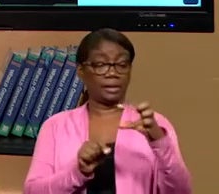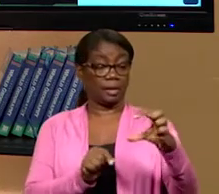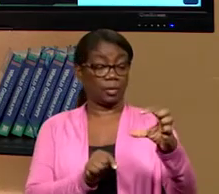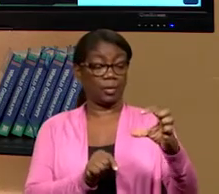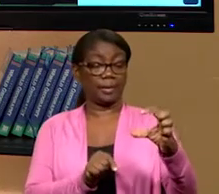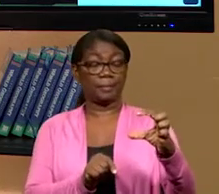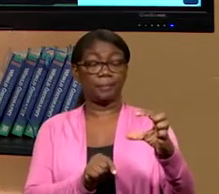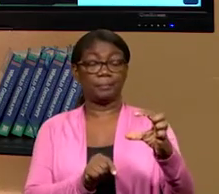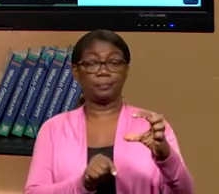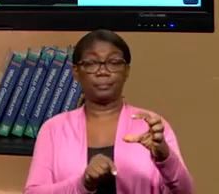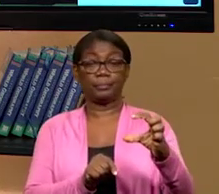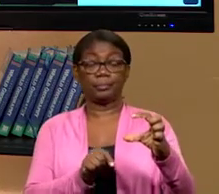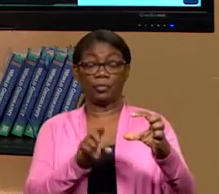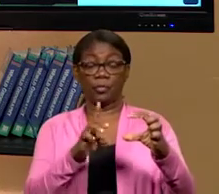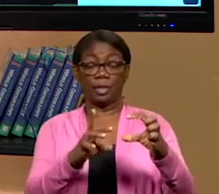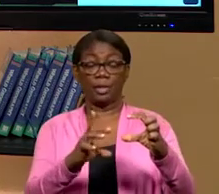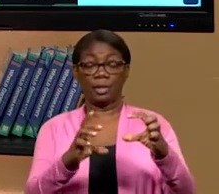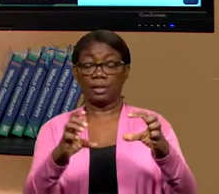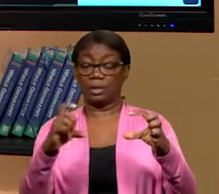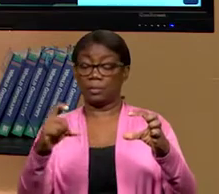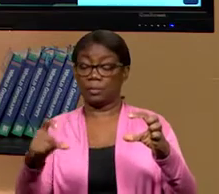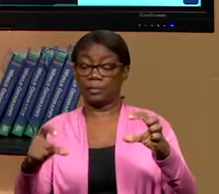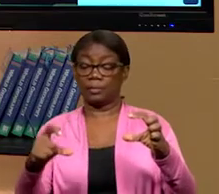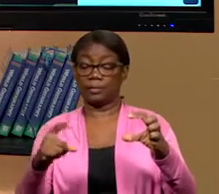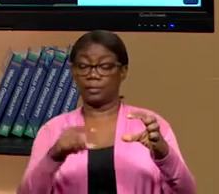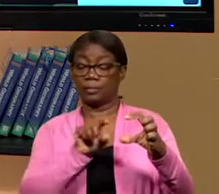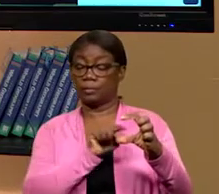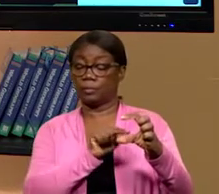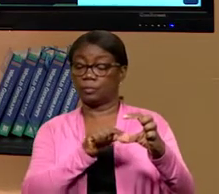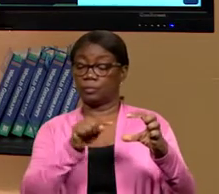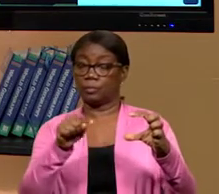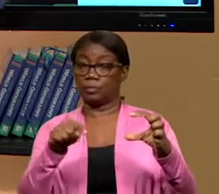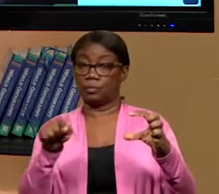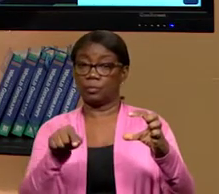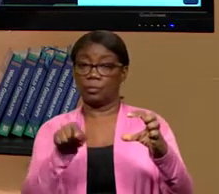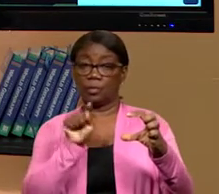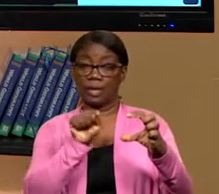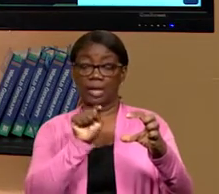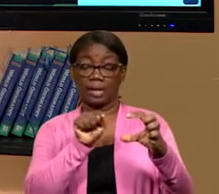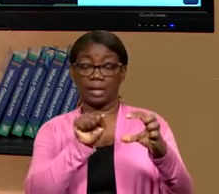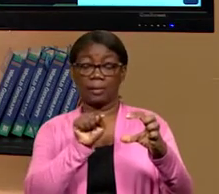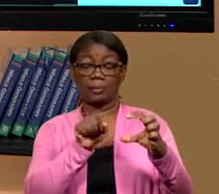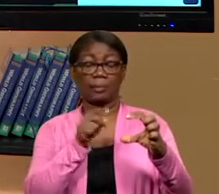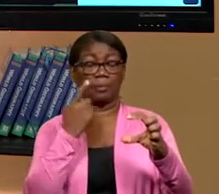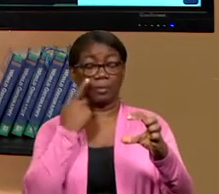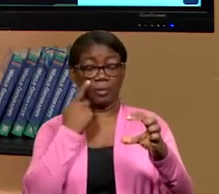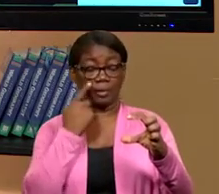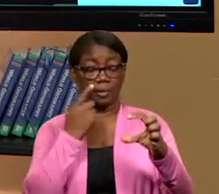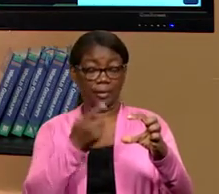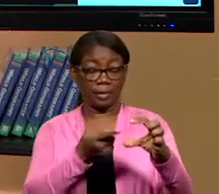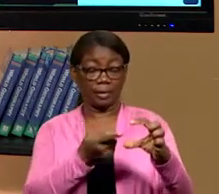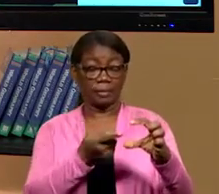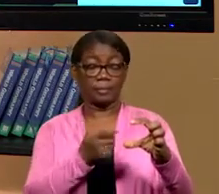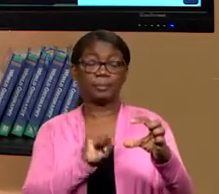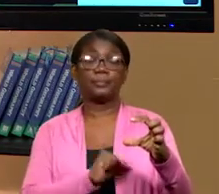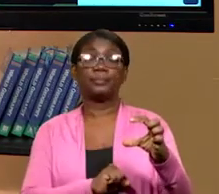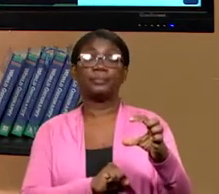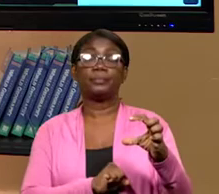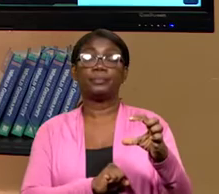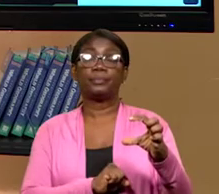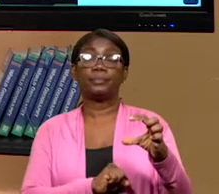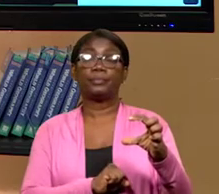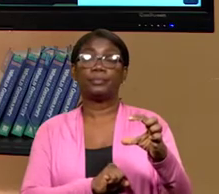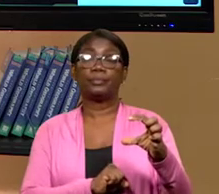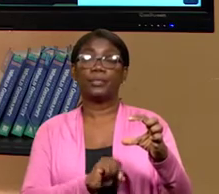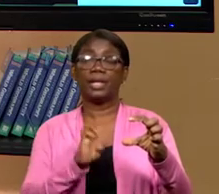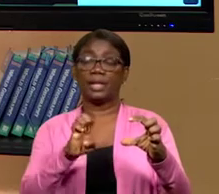ese desentrelazamiento se origina en este circuito que ustedes ven aquí, el circuito de